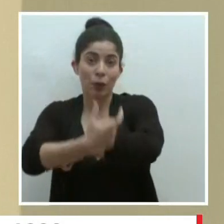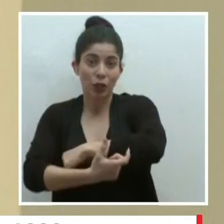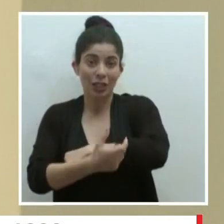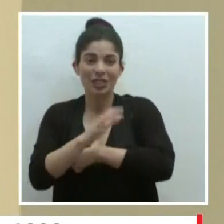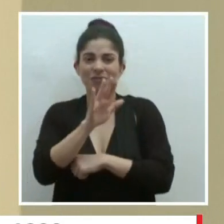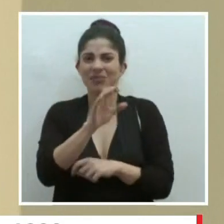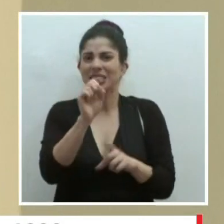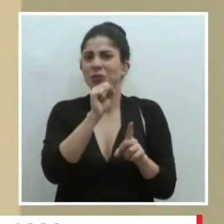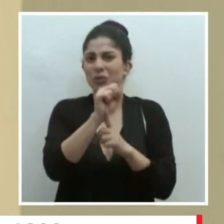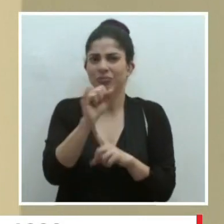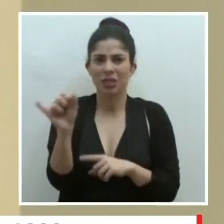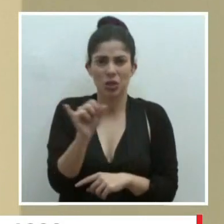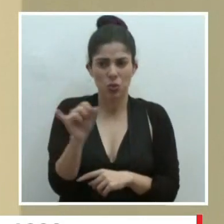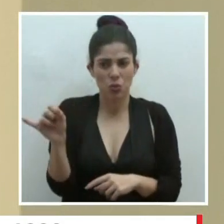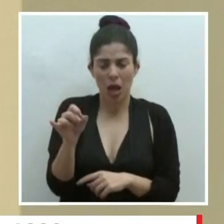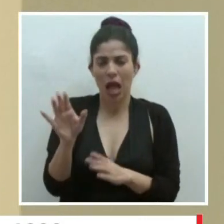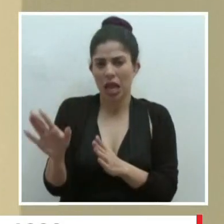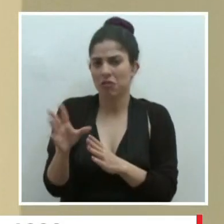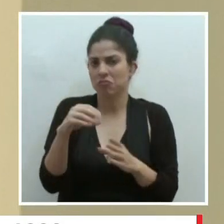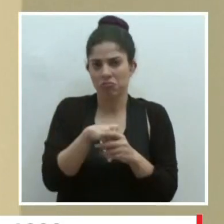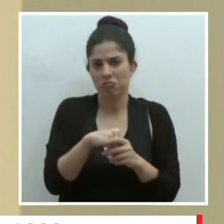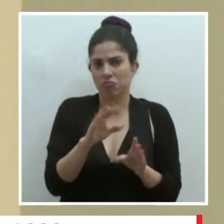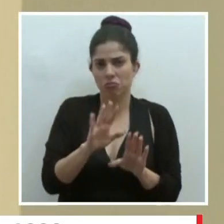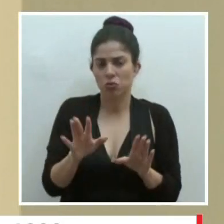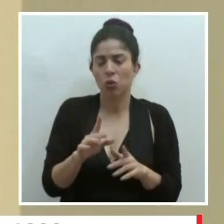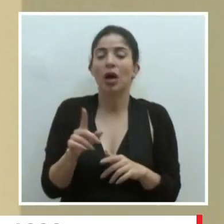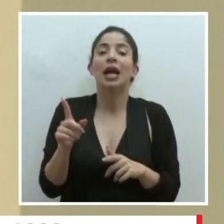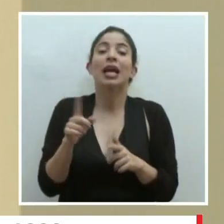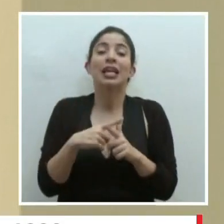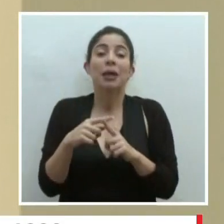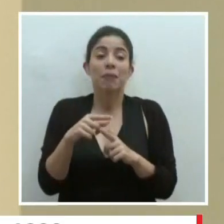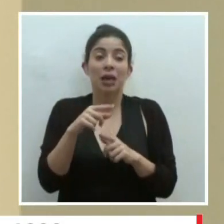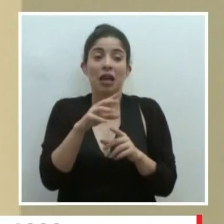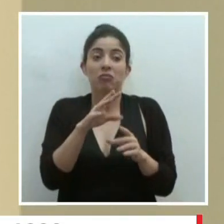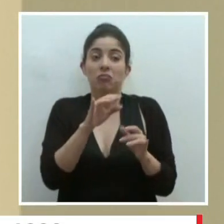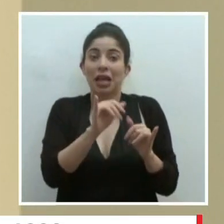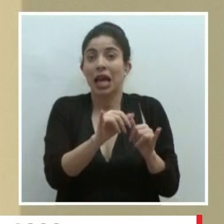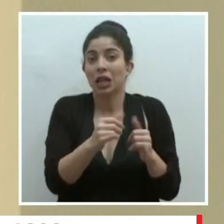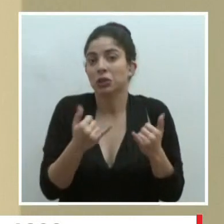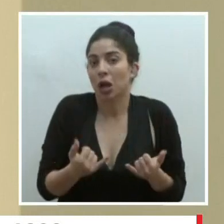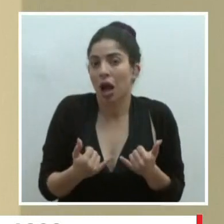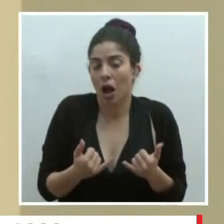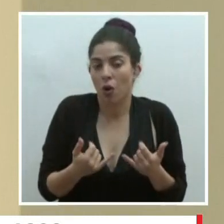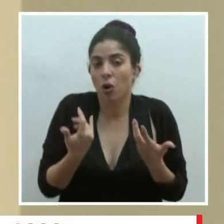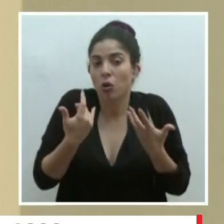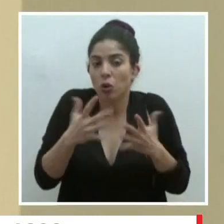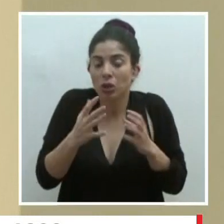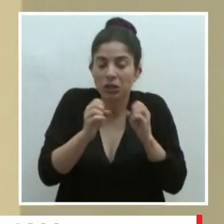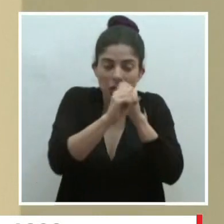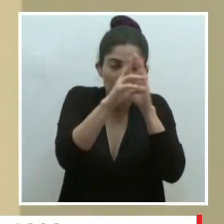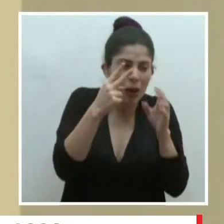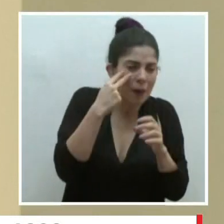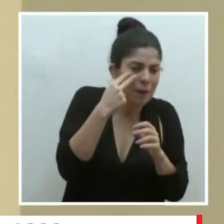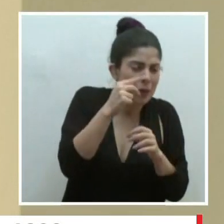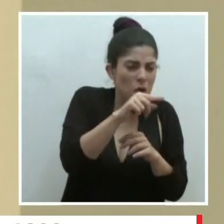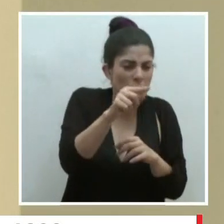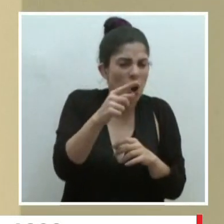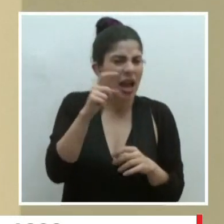una situación similar, y por otro lado, esos serían en este momento los que hemos vislumbrado